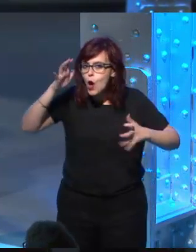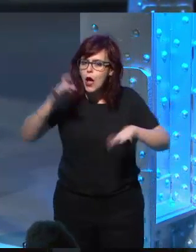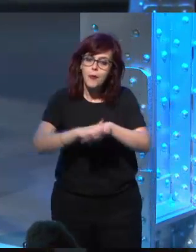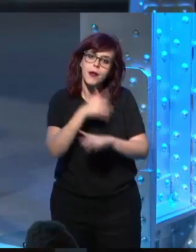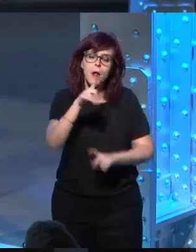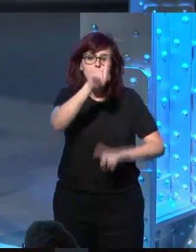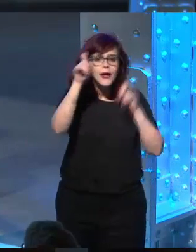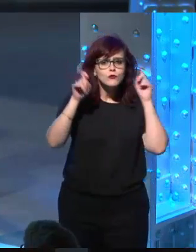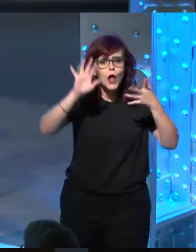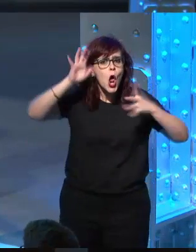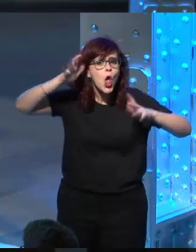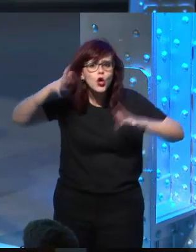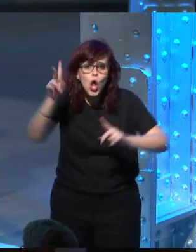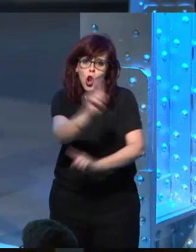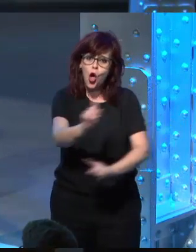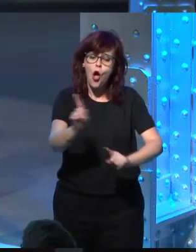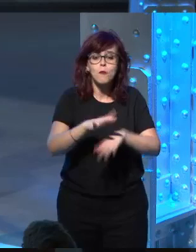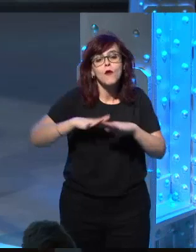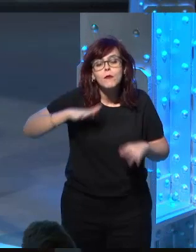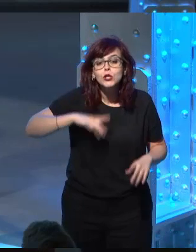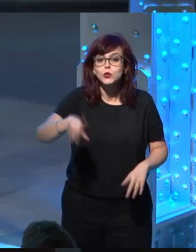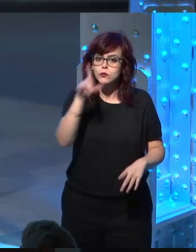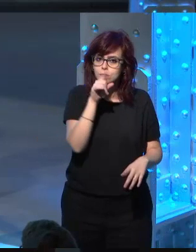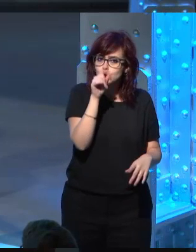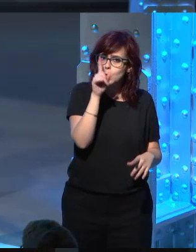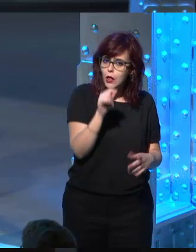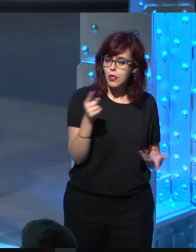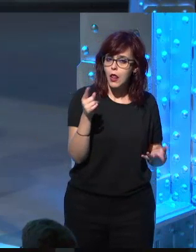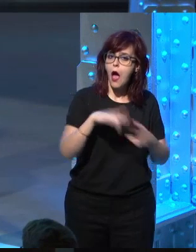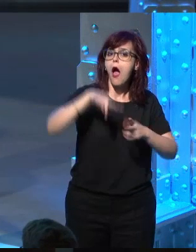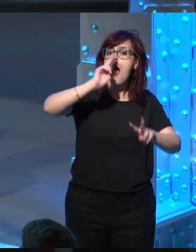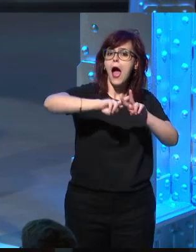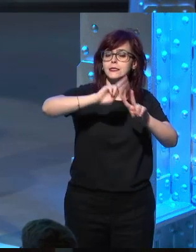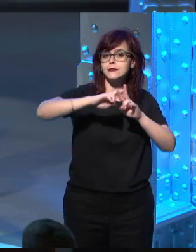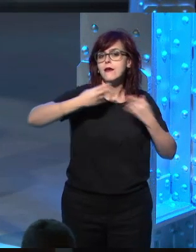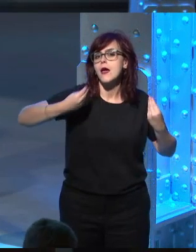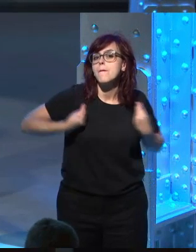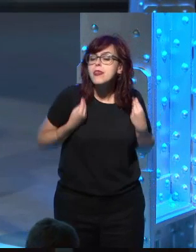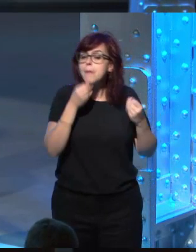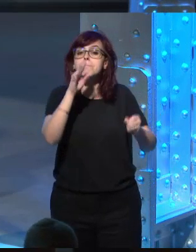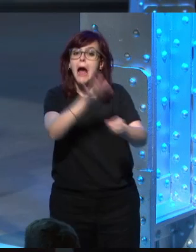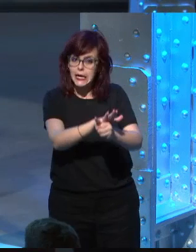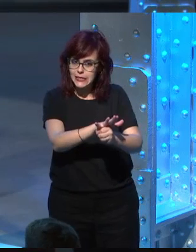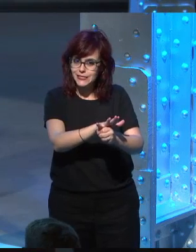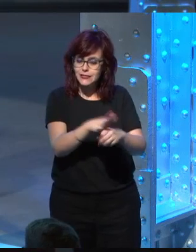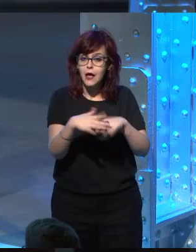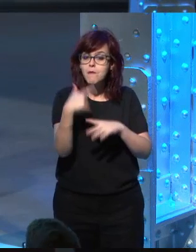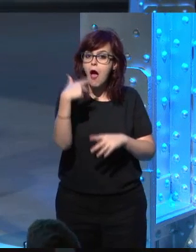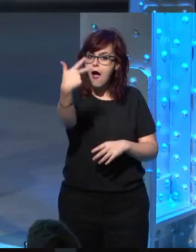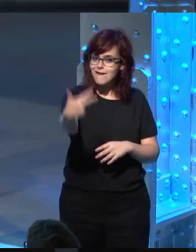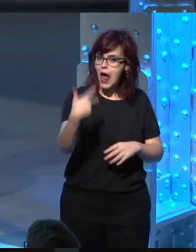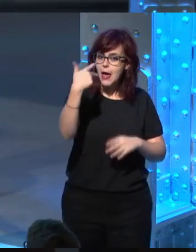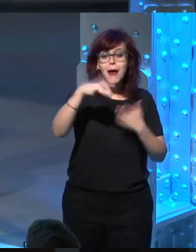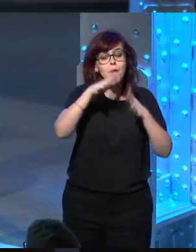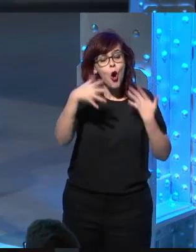estáis mandando preguntas como locos, por favor. Me tuiten preguntas como locos con el hashtag Vida en Martes. Ay, por cierto, no lo he dicho, voy a decirlo mirando a cámara, que esta charla se